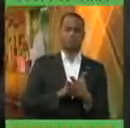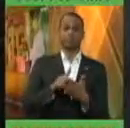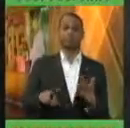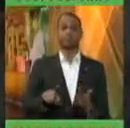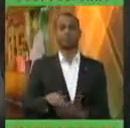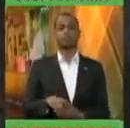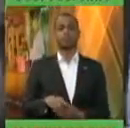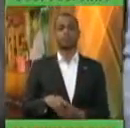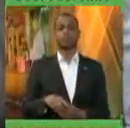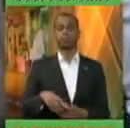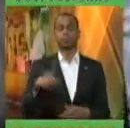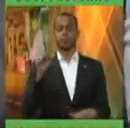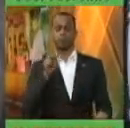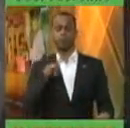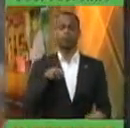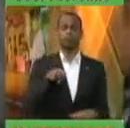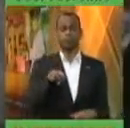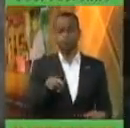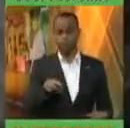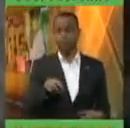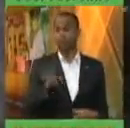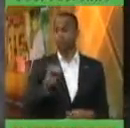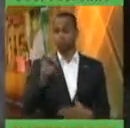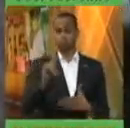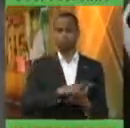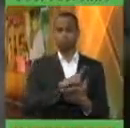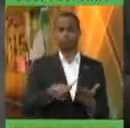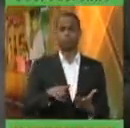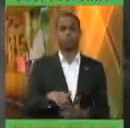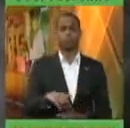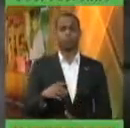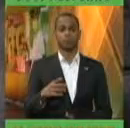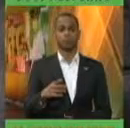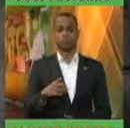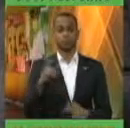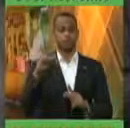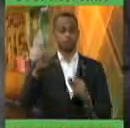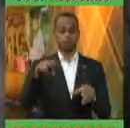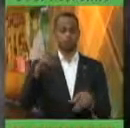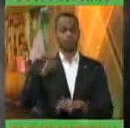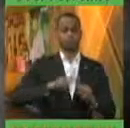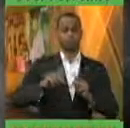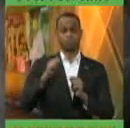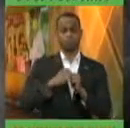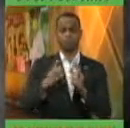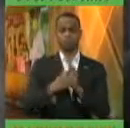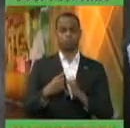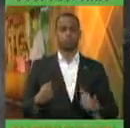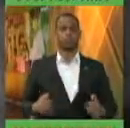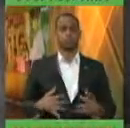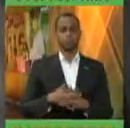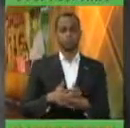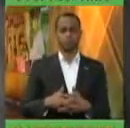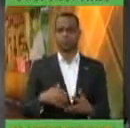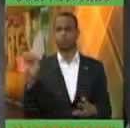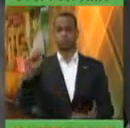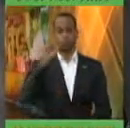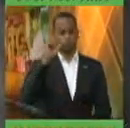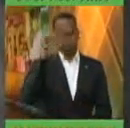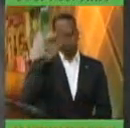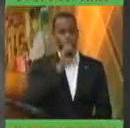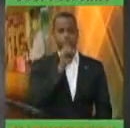está el cajero etcétera entonces ya las las cajas para personas con discapacidad embarazada y también adultos